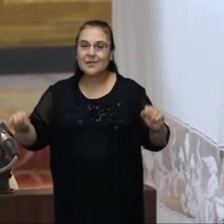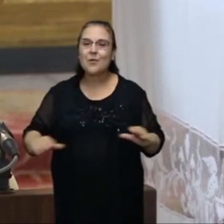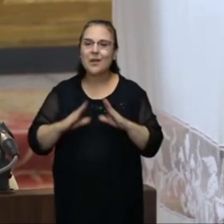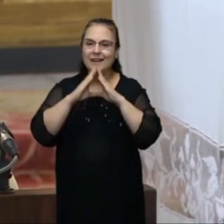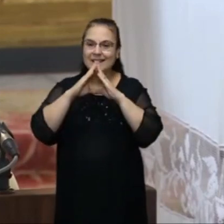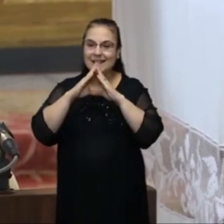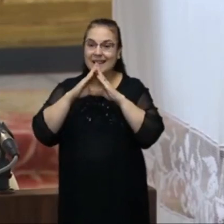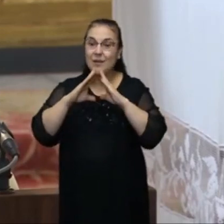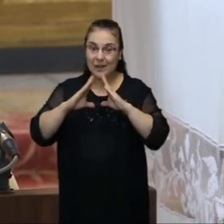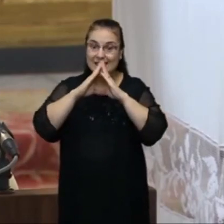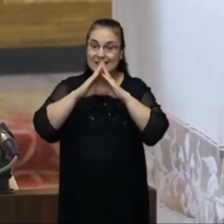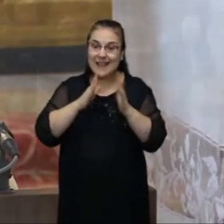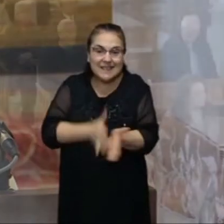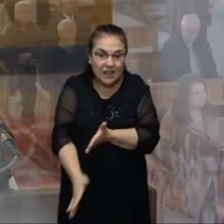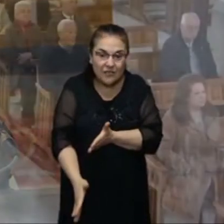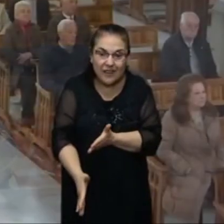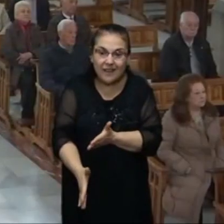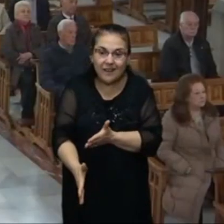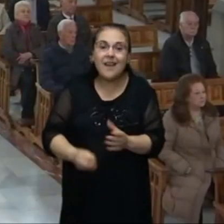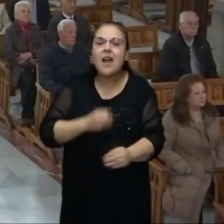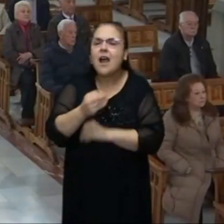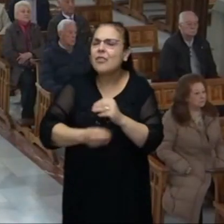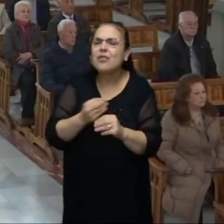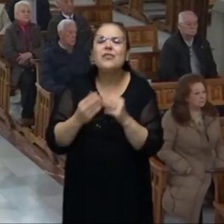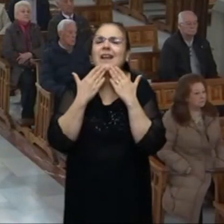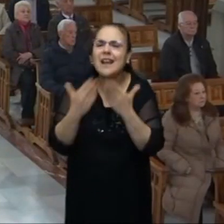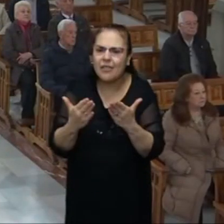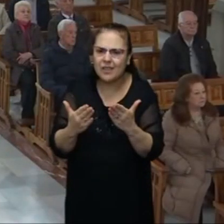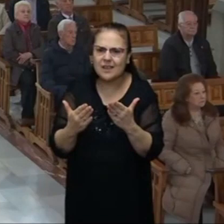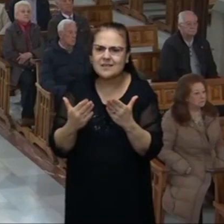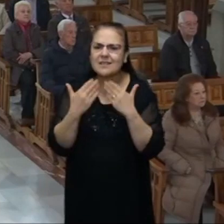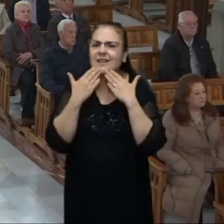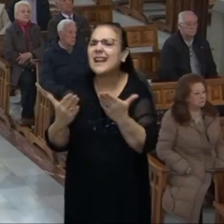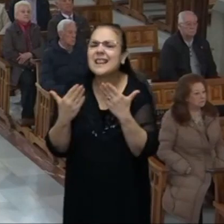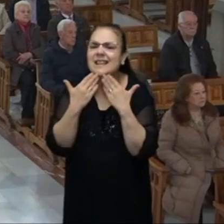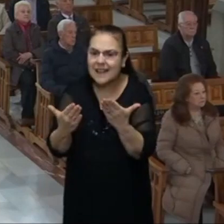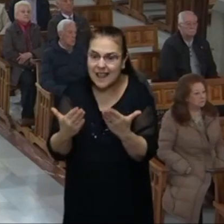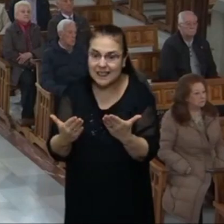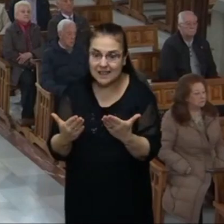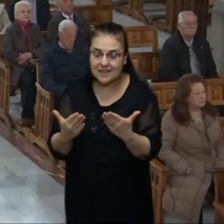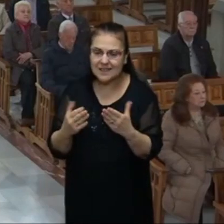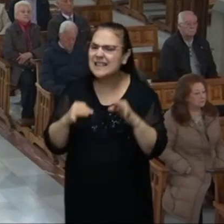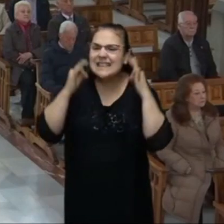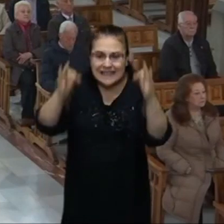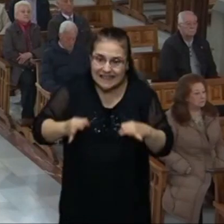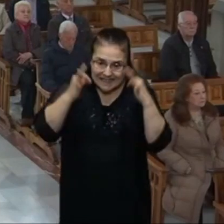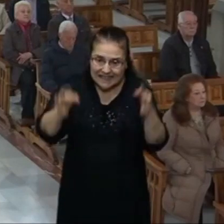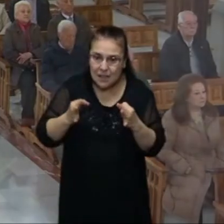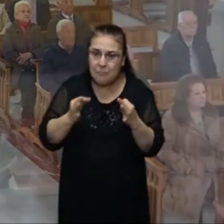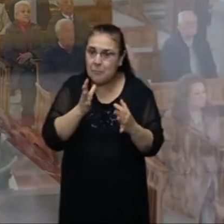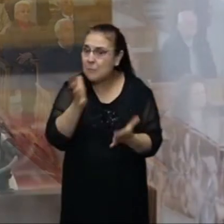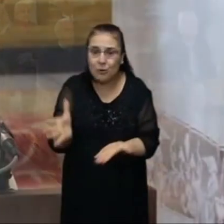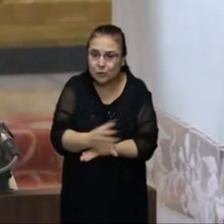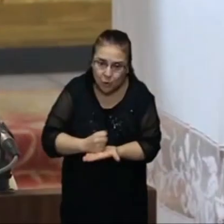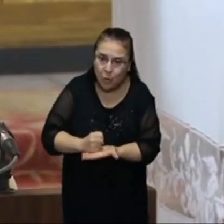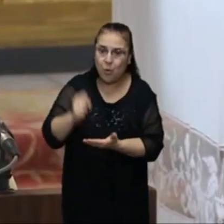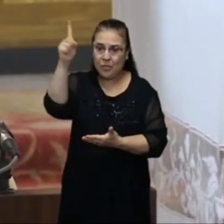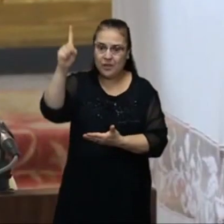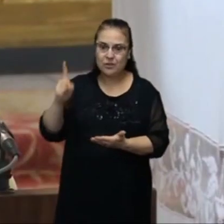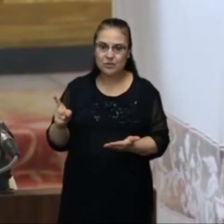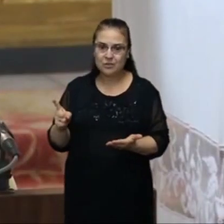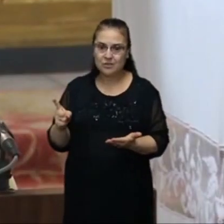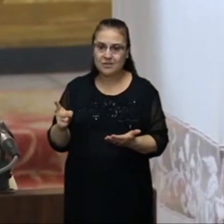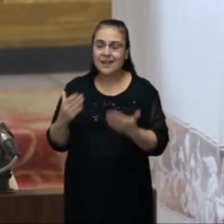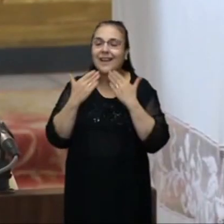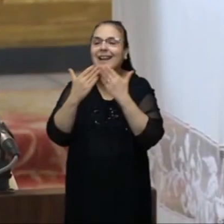acción de gracias, porque para Dios todo es gracias, todo es gratitud. Gracias siempre por todo a Dios. Gracias siempre